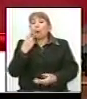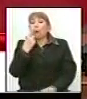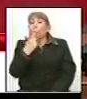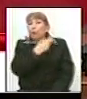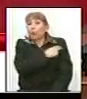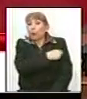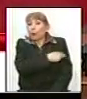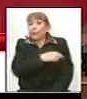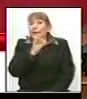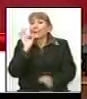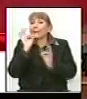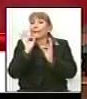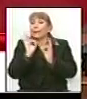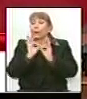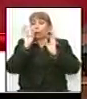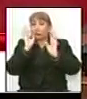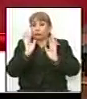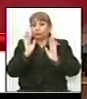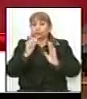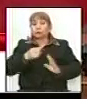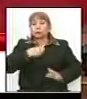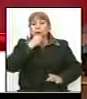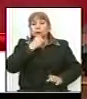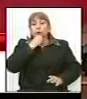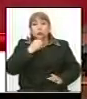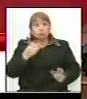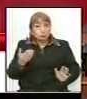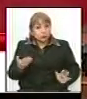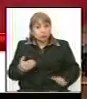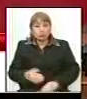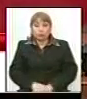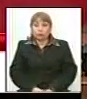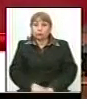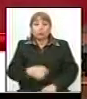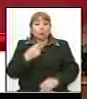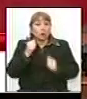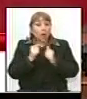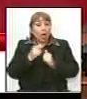hospital exclusivo para un adulto mayor, ¿no? Porque con